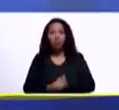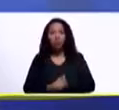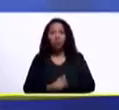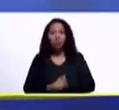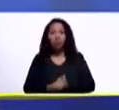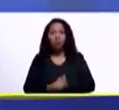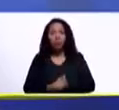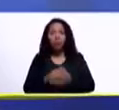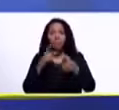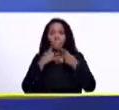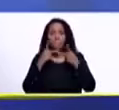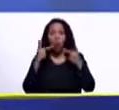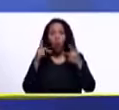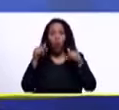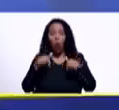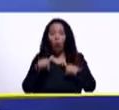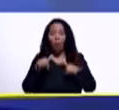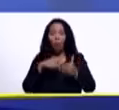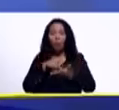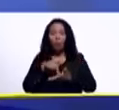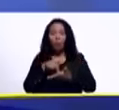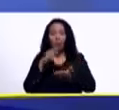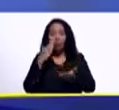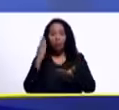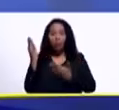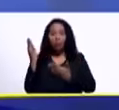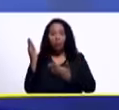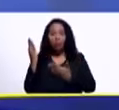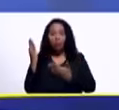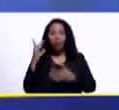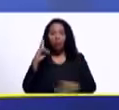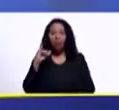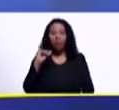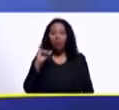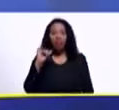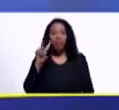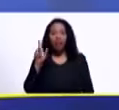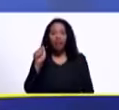el público que se encuentra hoy aquí presente. Diva Guzmán,